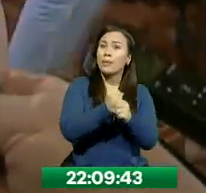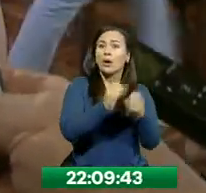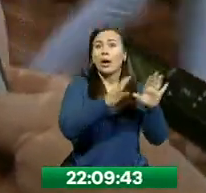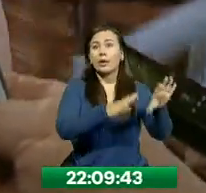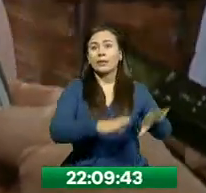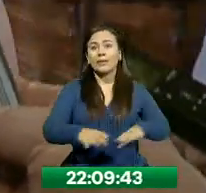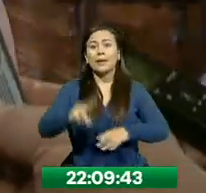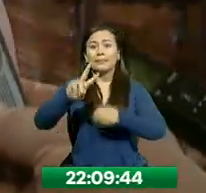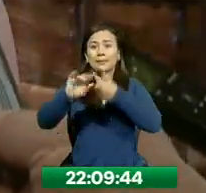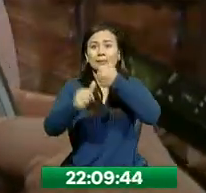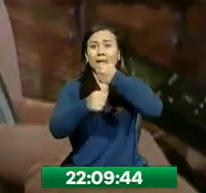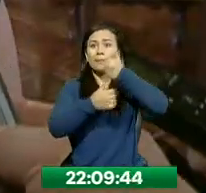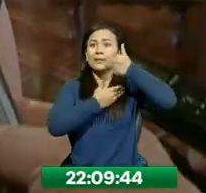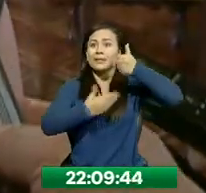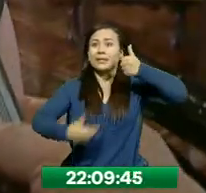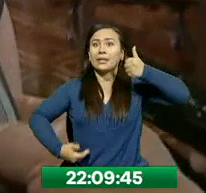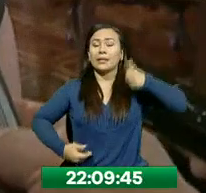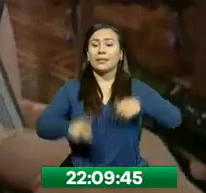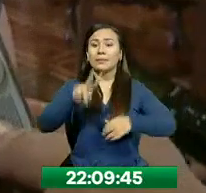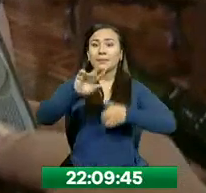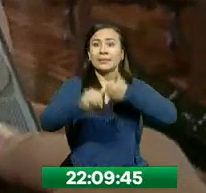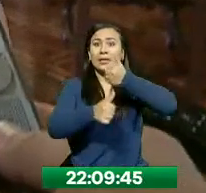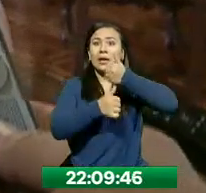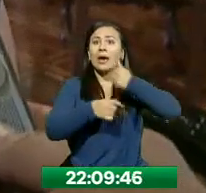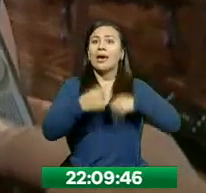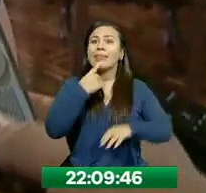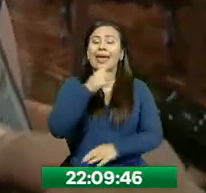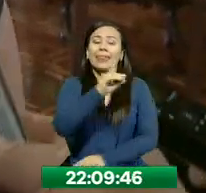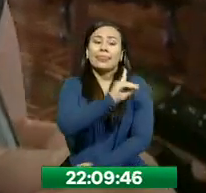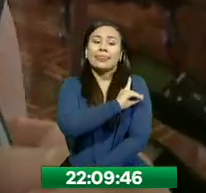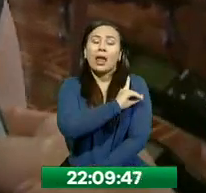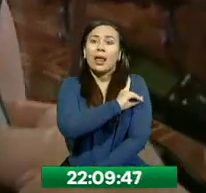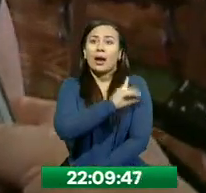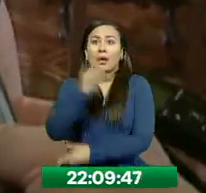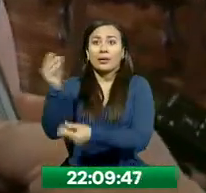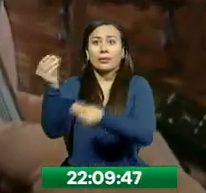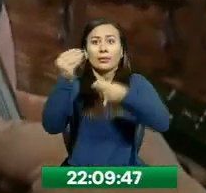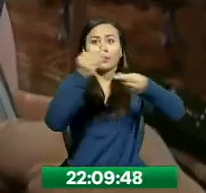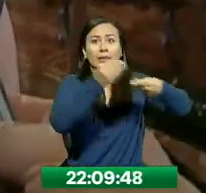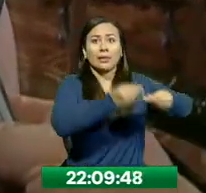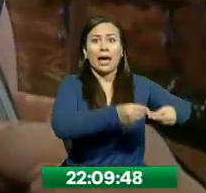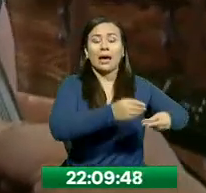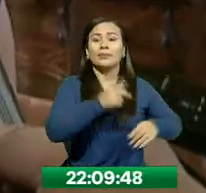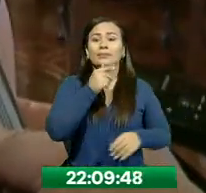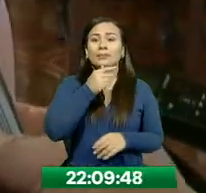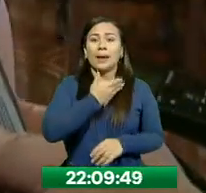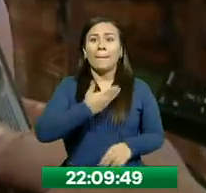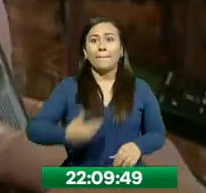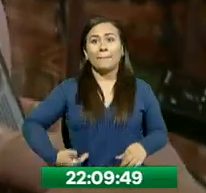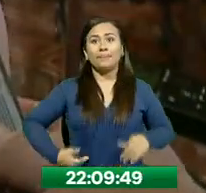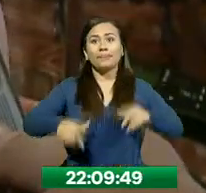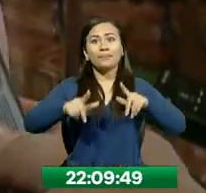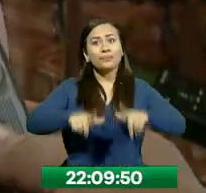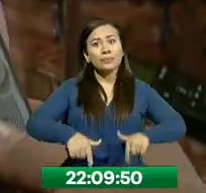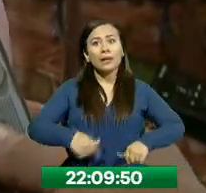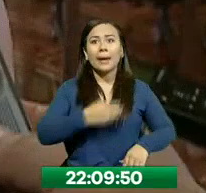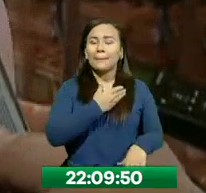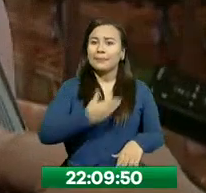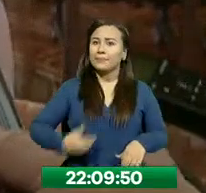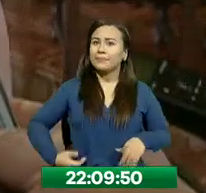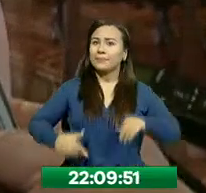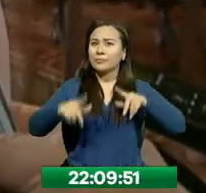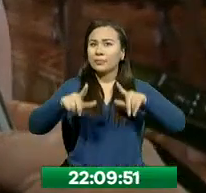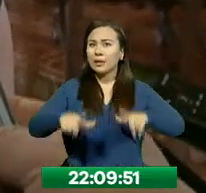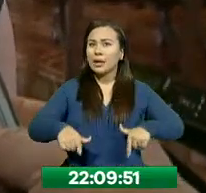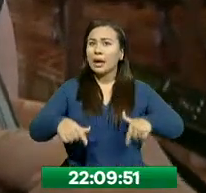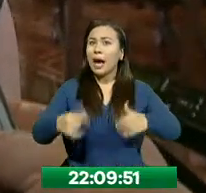del vicepresidente o la vicepresidenta son aquellas que le delegue el presidente de la República. Entonces, el presidente Moreno ha hecho una serie de